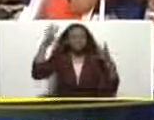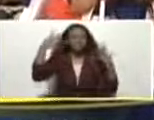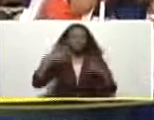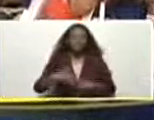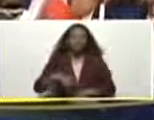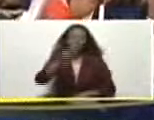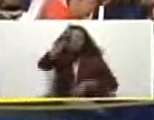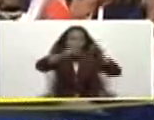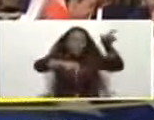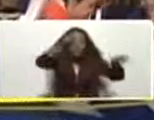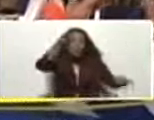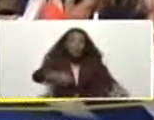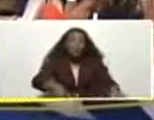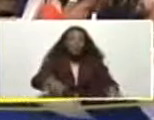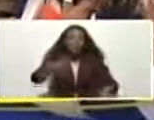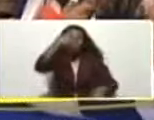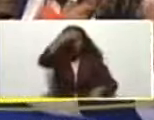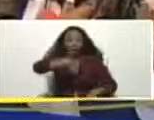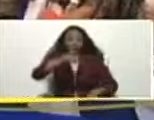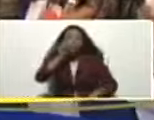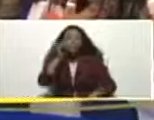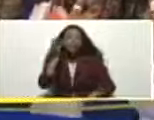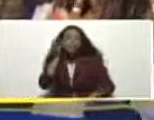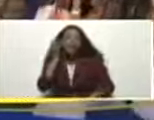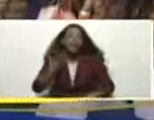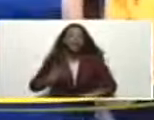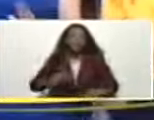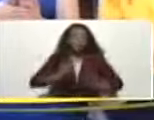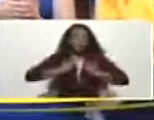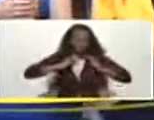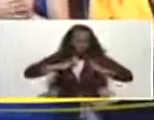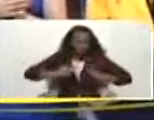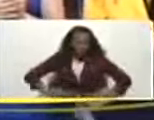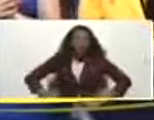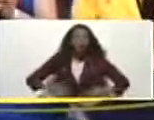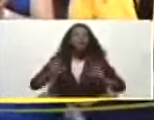como seres humanos, como humanidad.